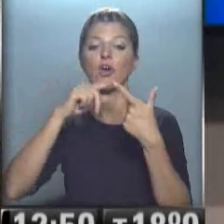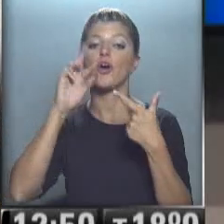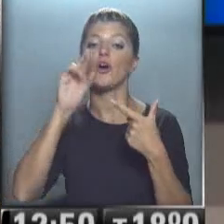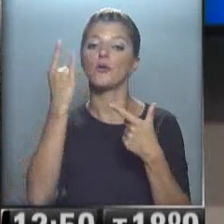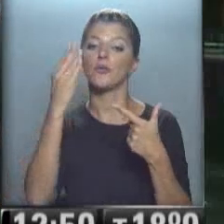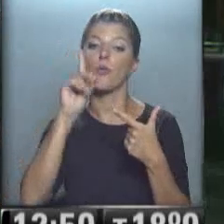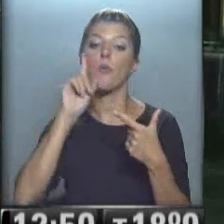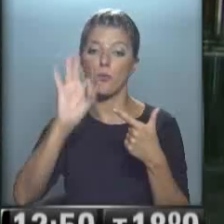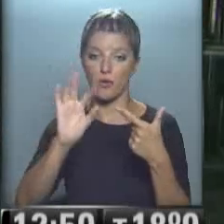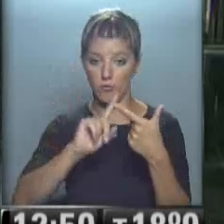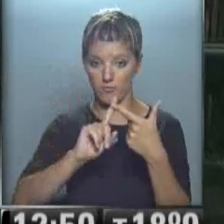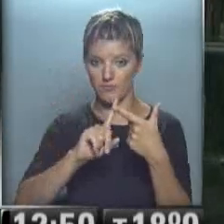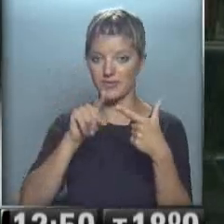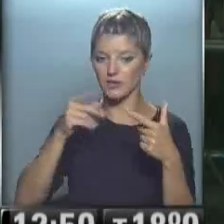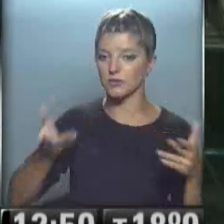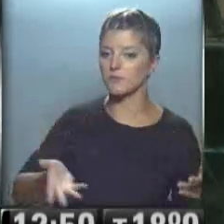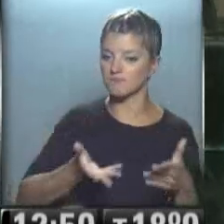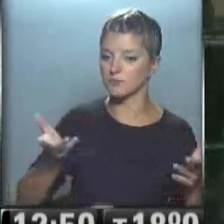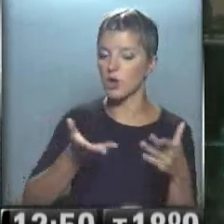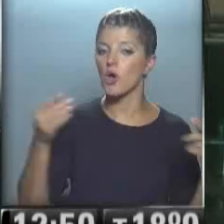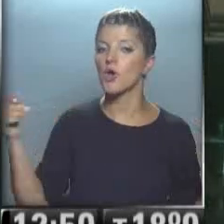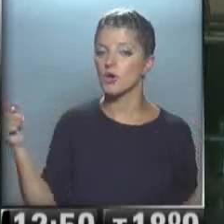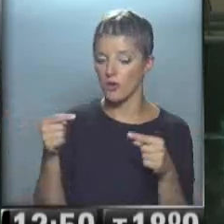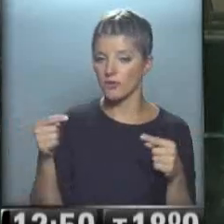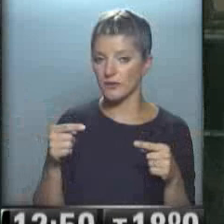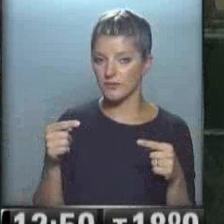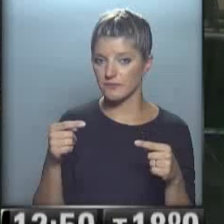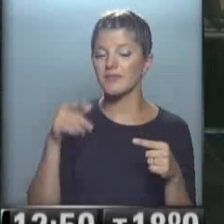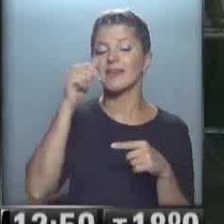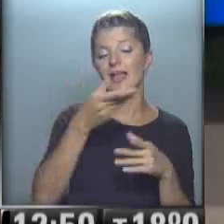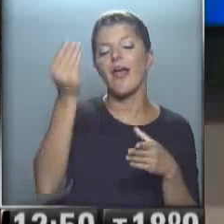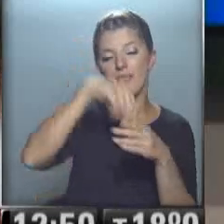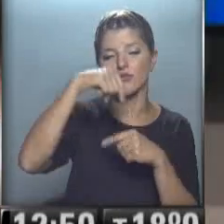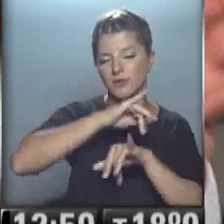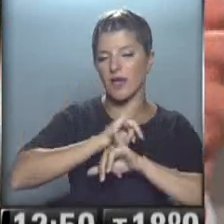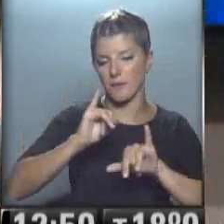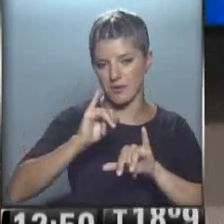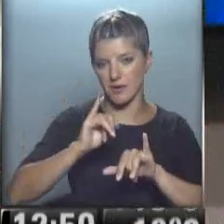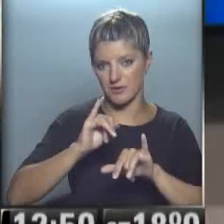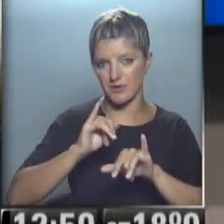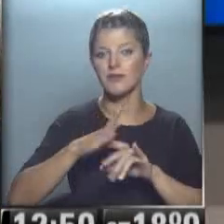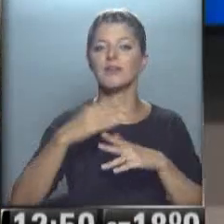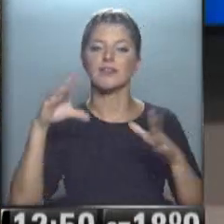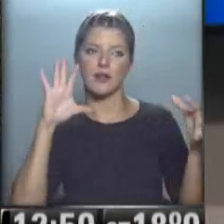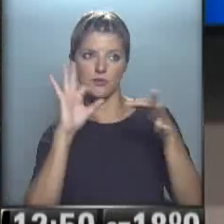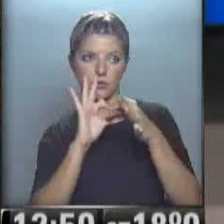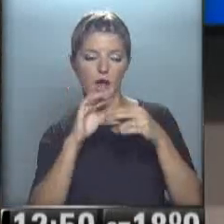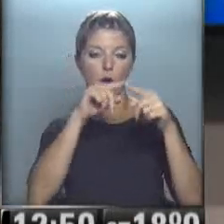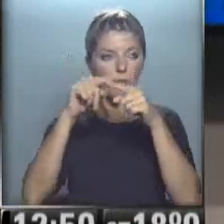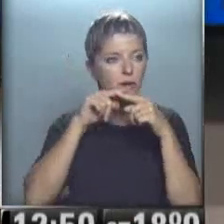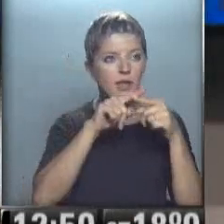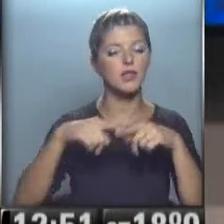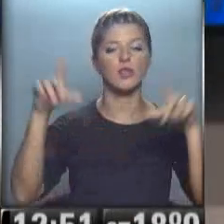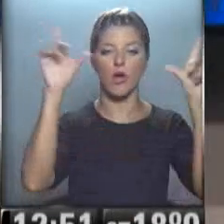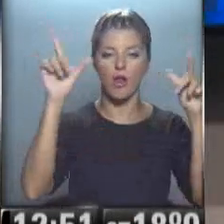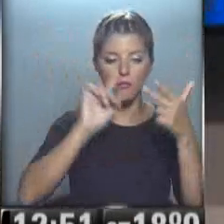este claro y que empujan en contra o sea que forma parte de esta campaña no que tiene que ver con lo mediático con lo político de Estados